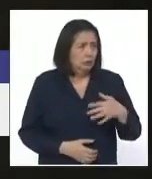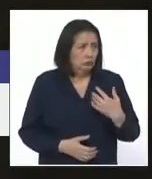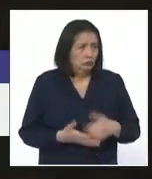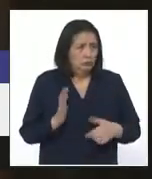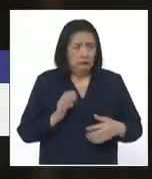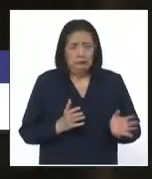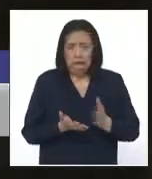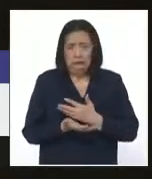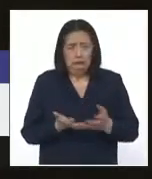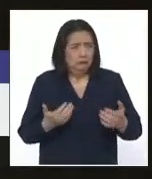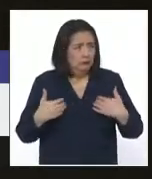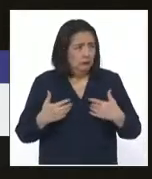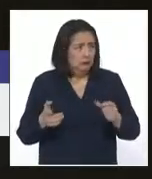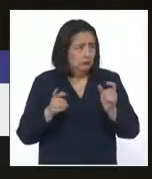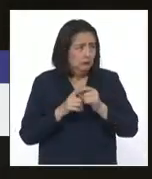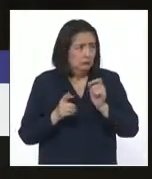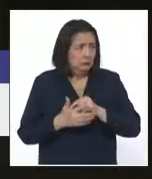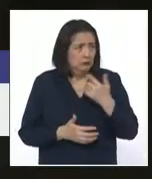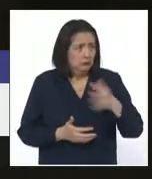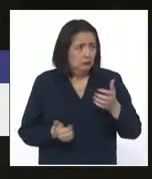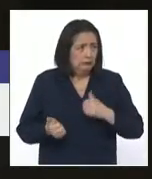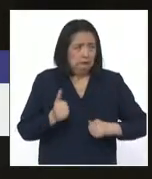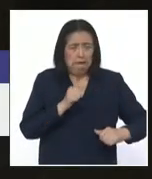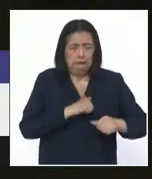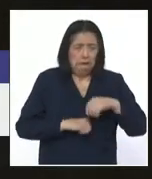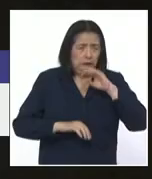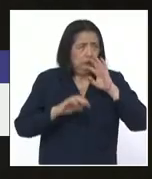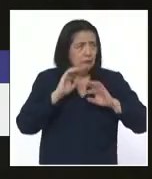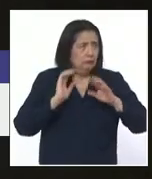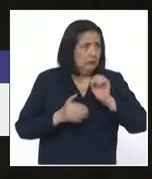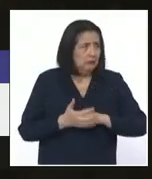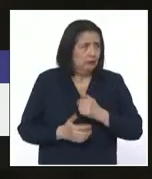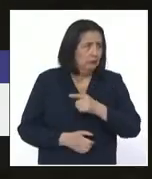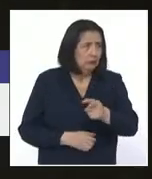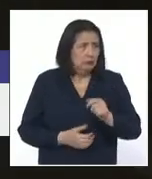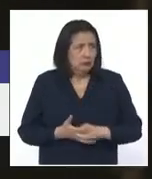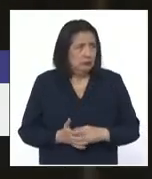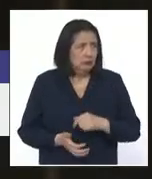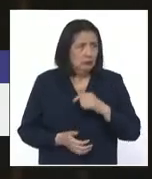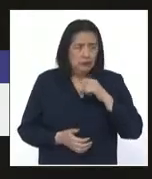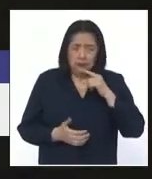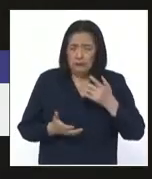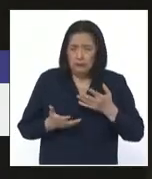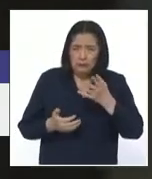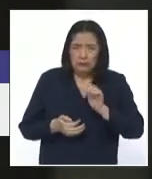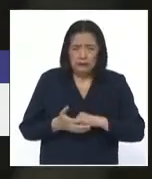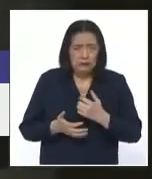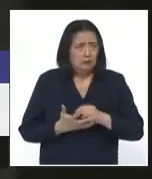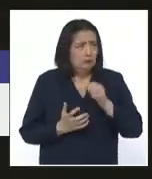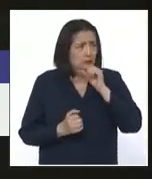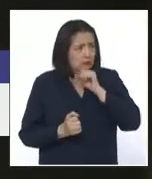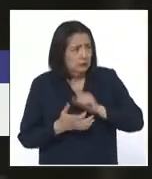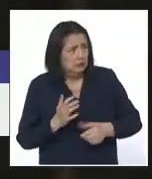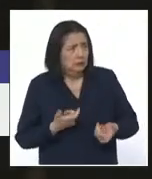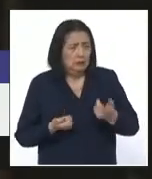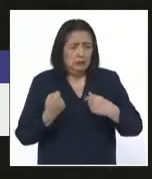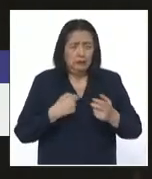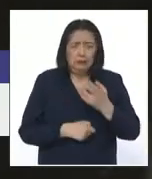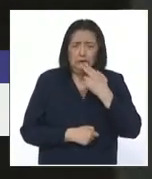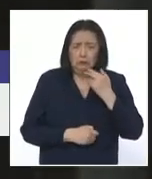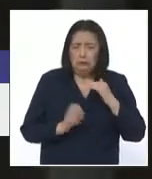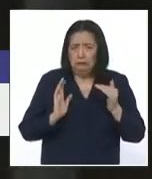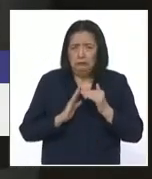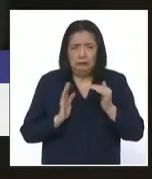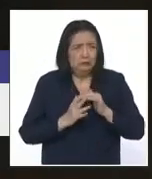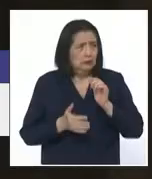deja sin palabras, te produce profunda frustración, porque esta señora, adulto mayor, que vende golosinas en su casa,